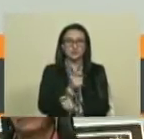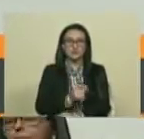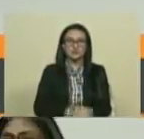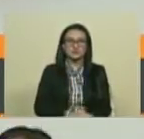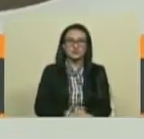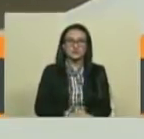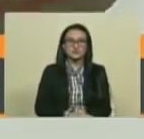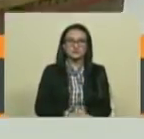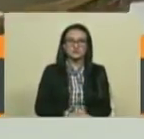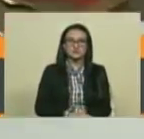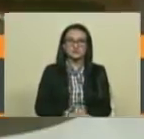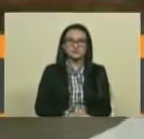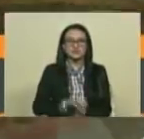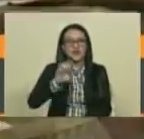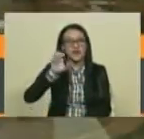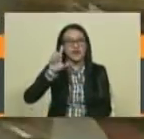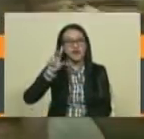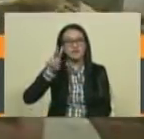Elvis Amoroso,